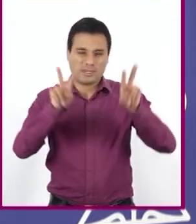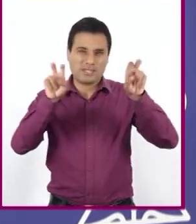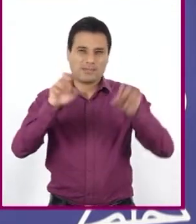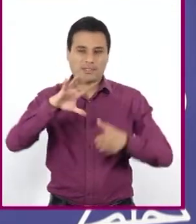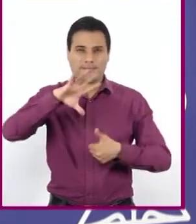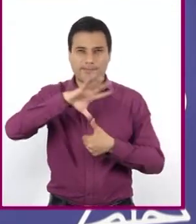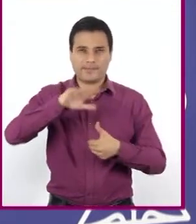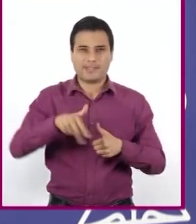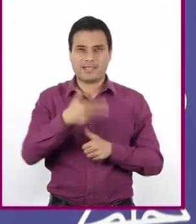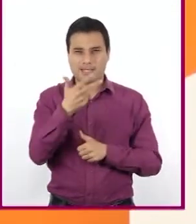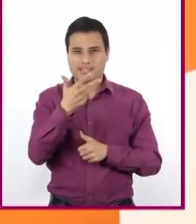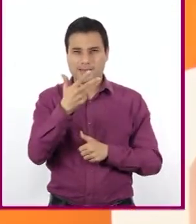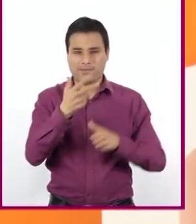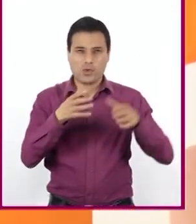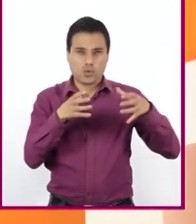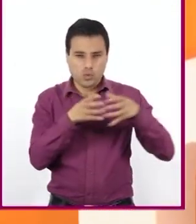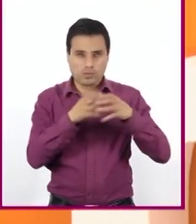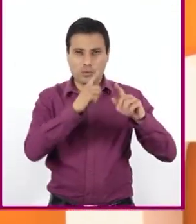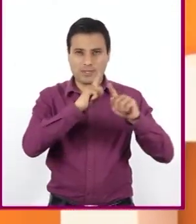Norteamérica.